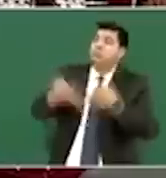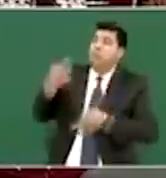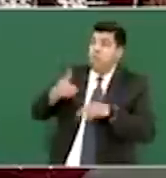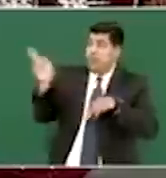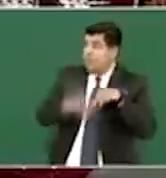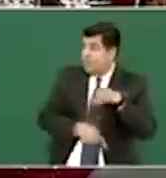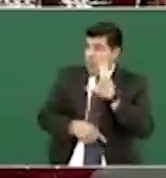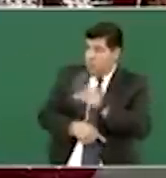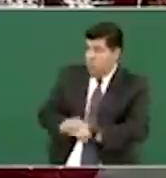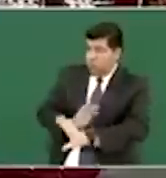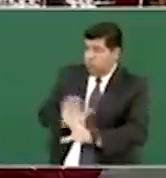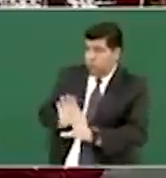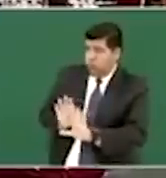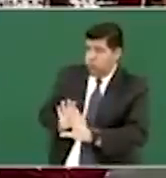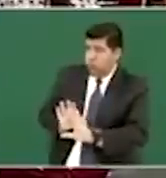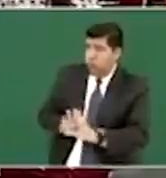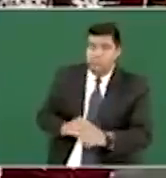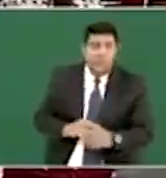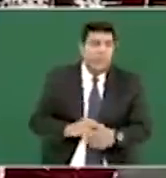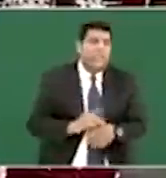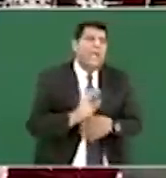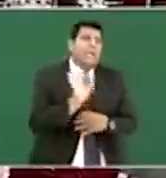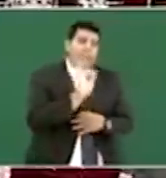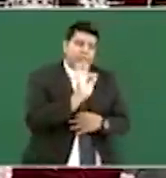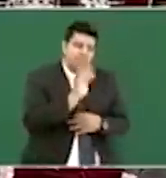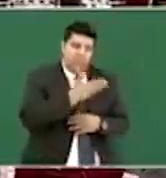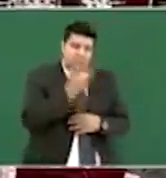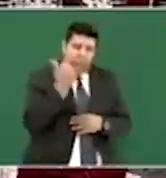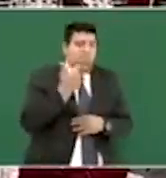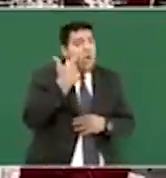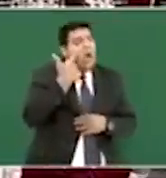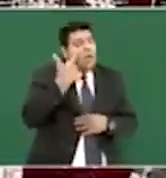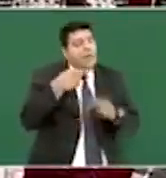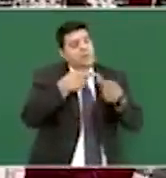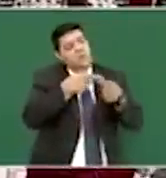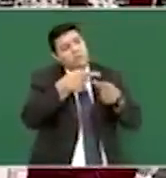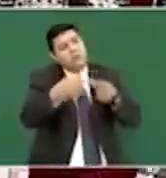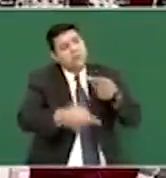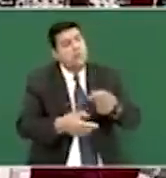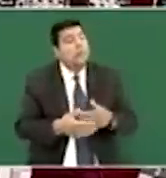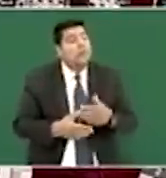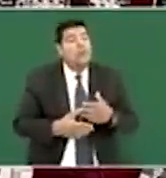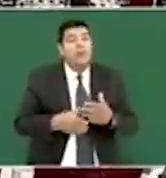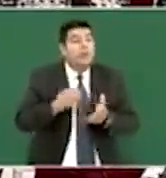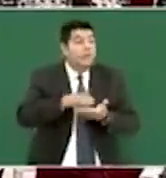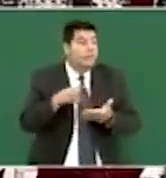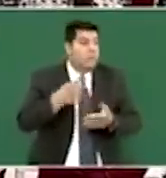nueva sala. Sí, podría ser, pero a ver si podemos lograrlo, que